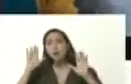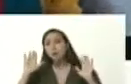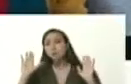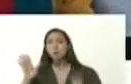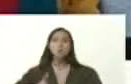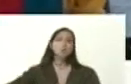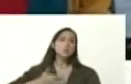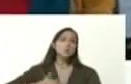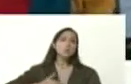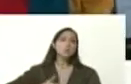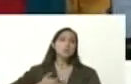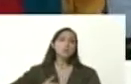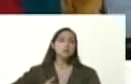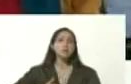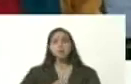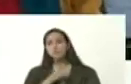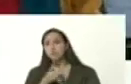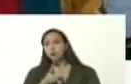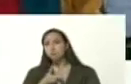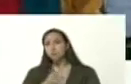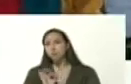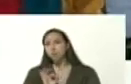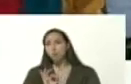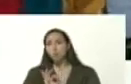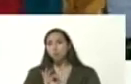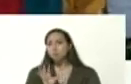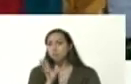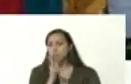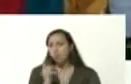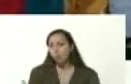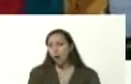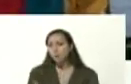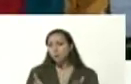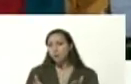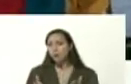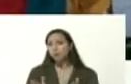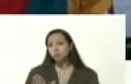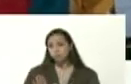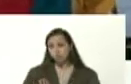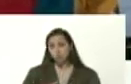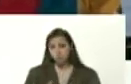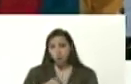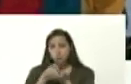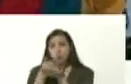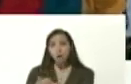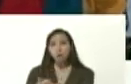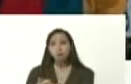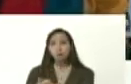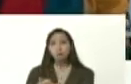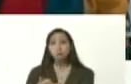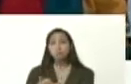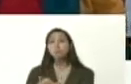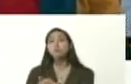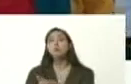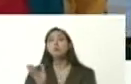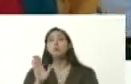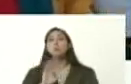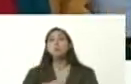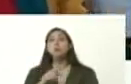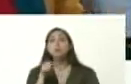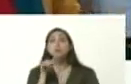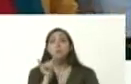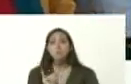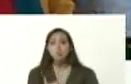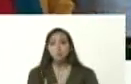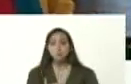disgustados, que estén desmotivados y hay que tocarle la puerta. Porque hoy día, si usted está disgustado porque